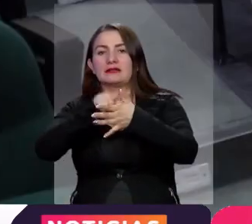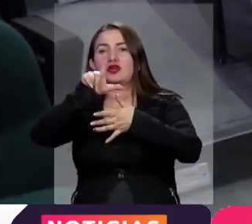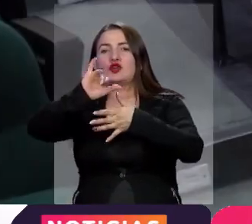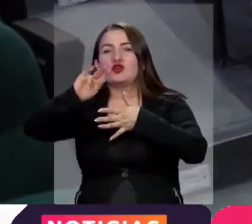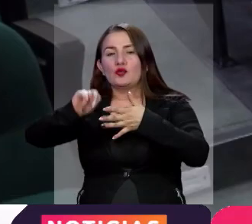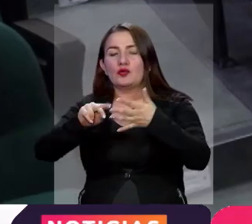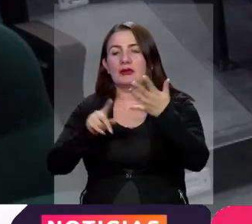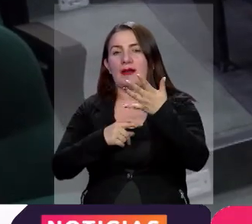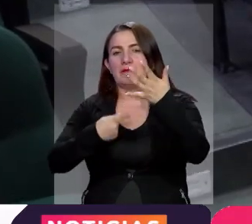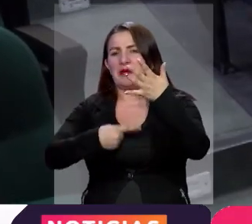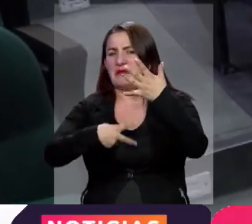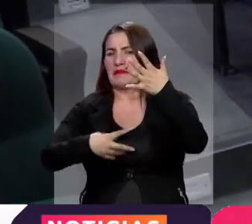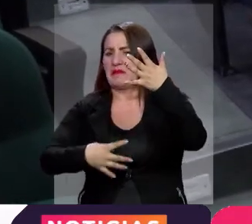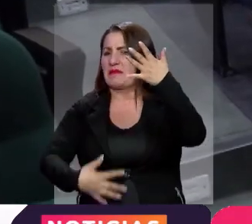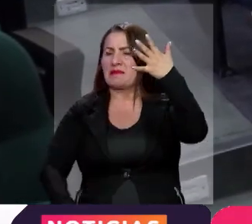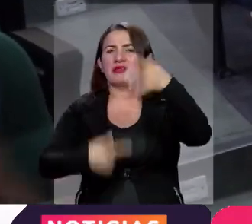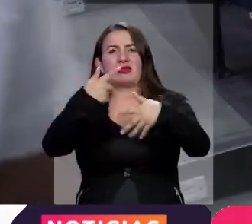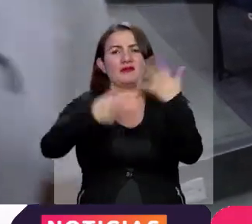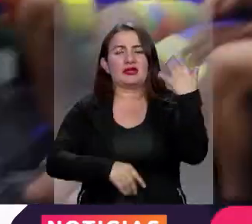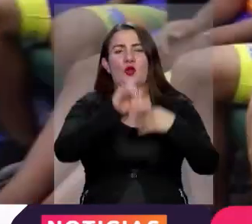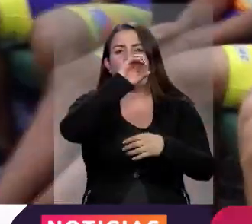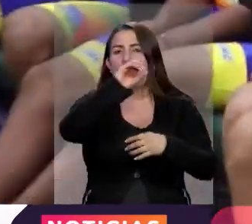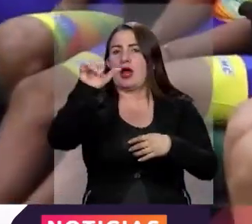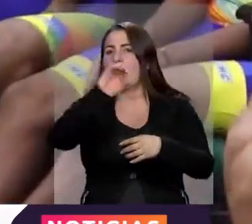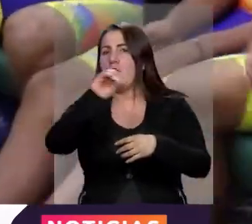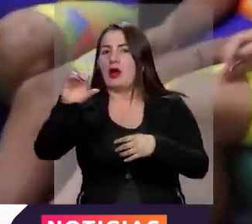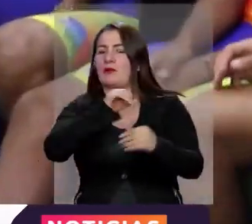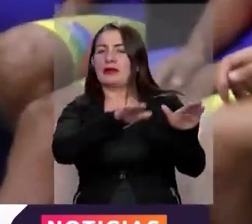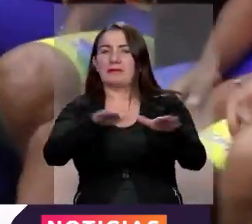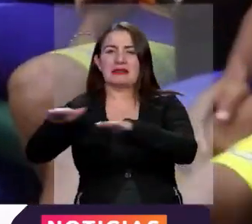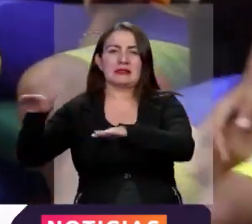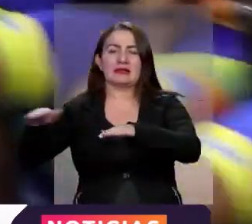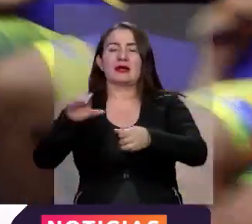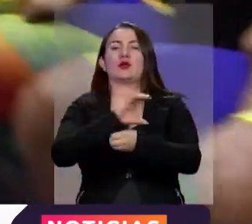Shalom Vargas, además de Sebastián Cabrera, quien representa al departamento de Cundinamarca.